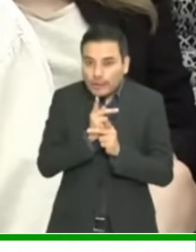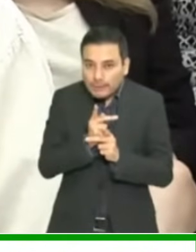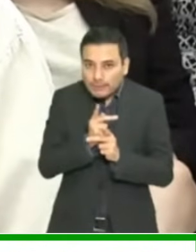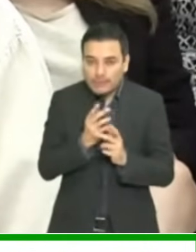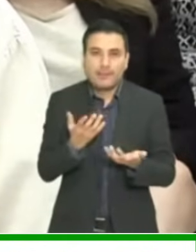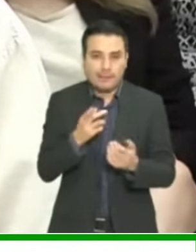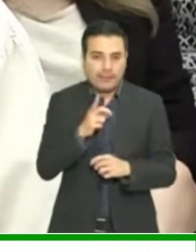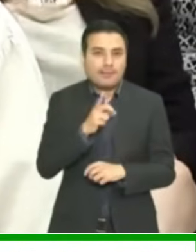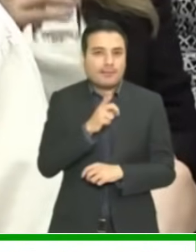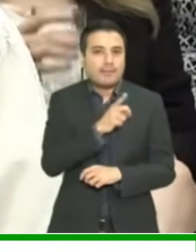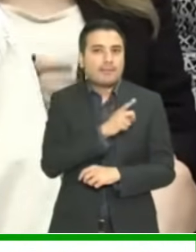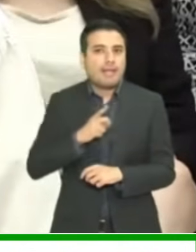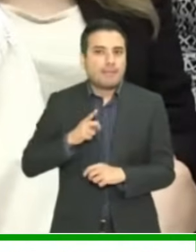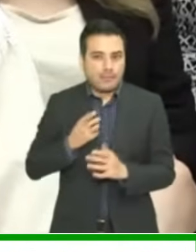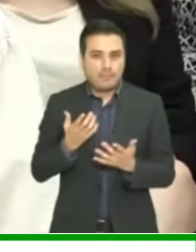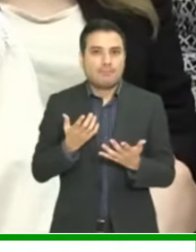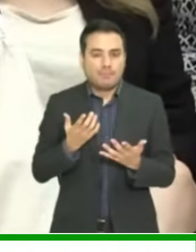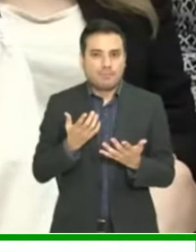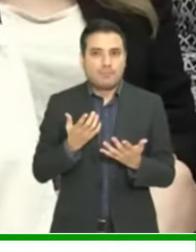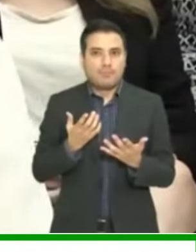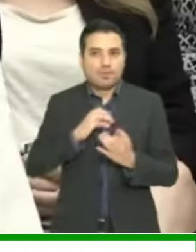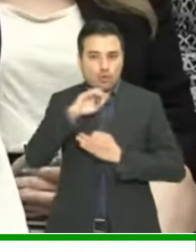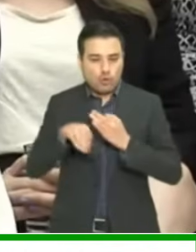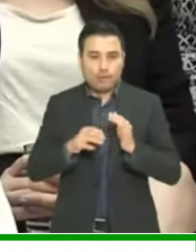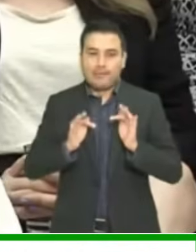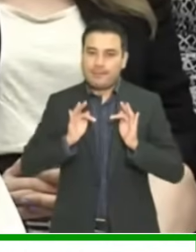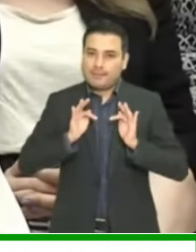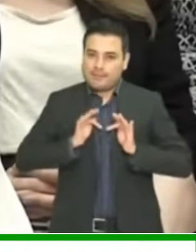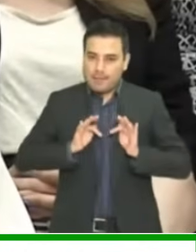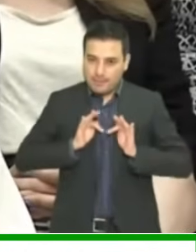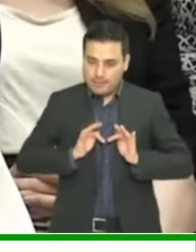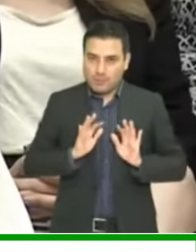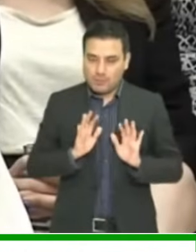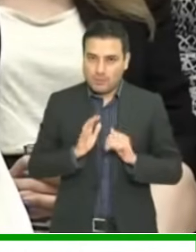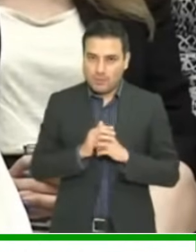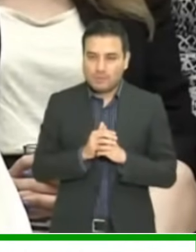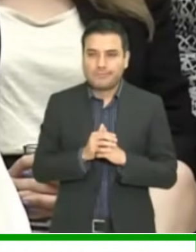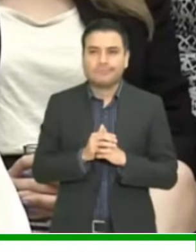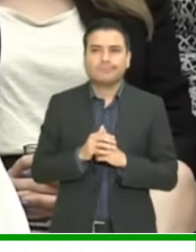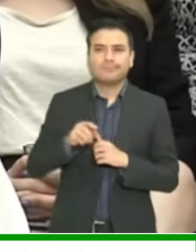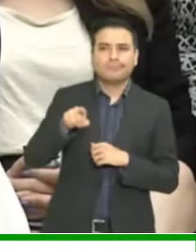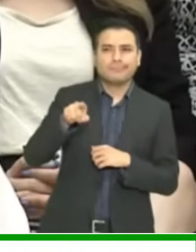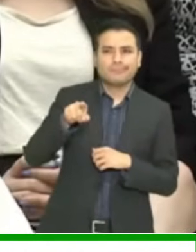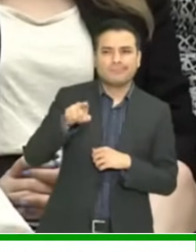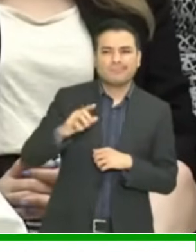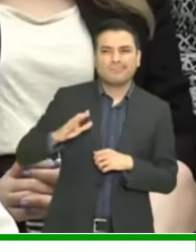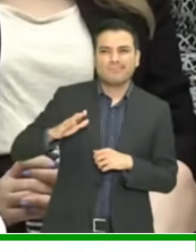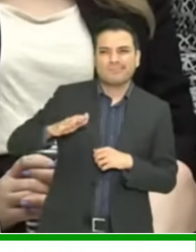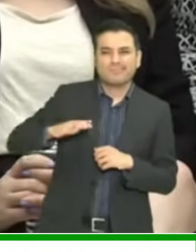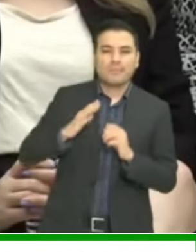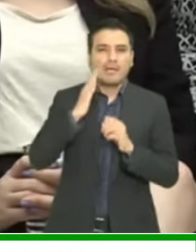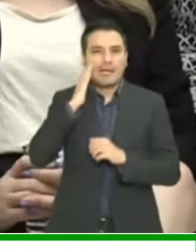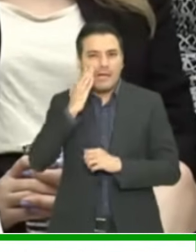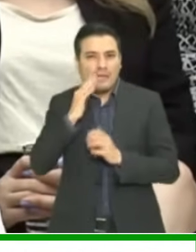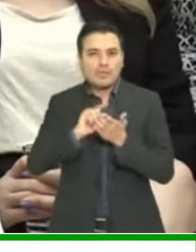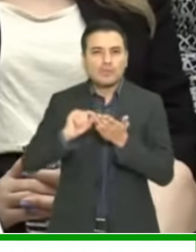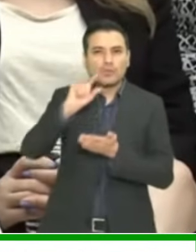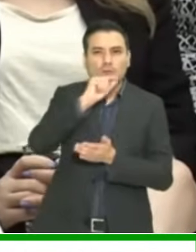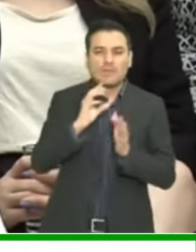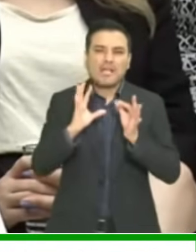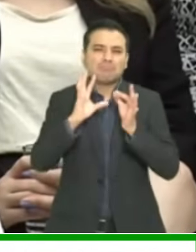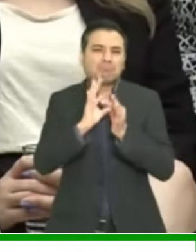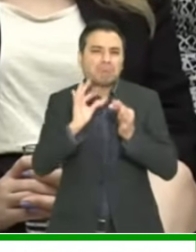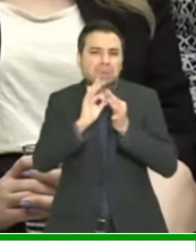una condición de estabilidad y de calma. Yo no comparto muchas expresiones de las que se han hecho en redes sociales de